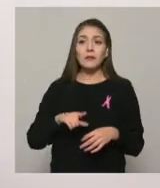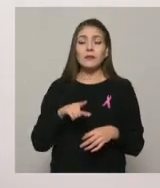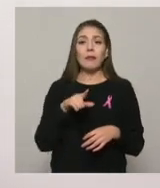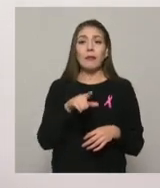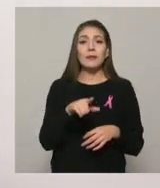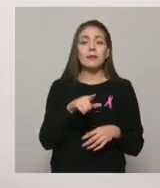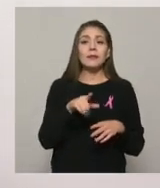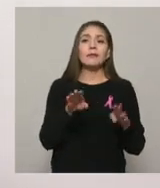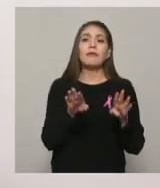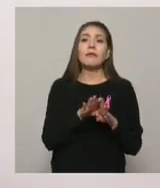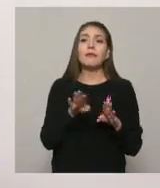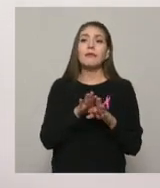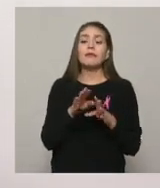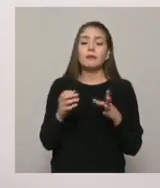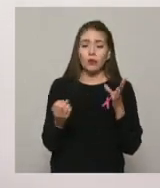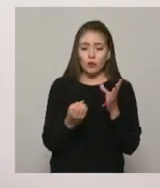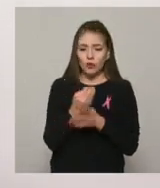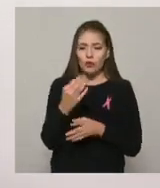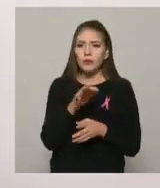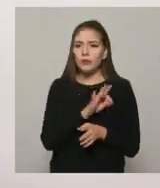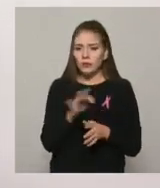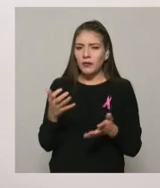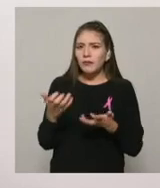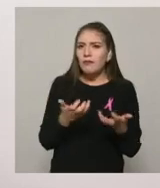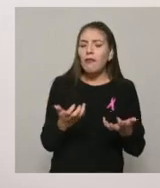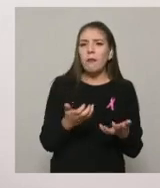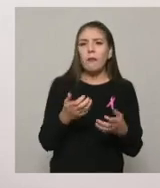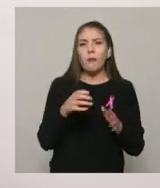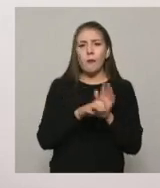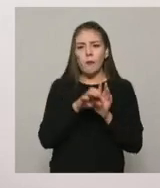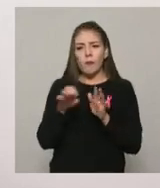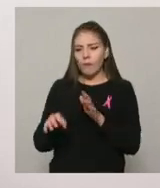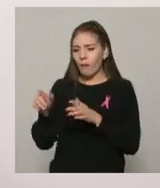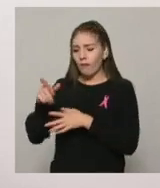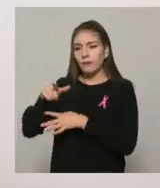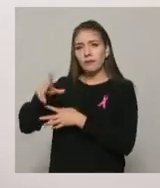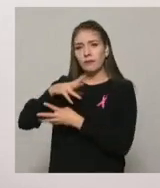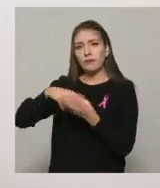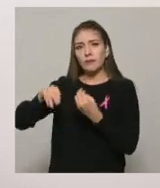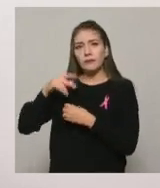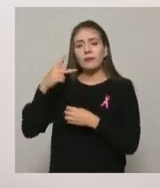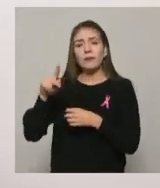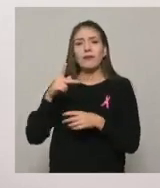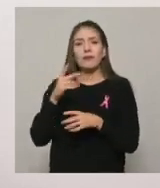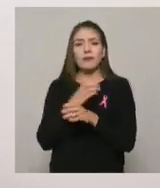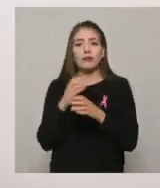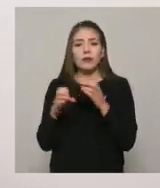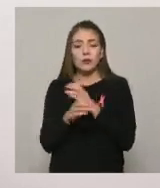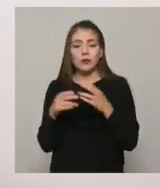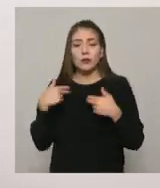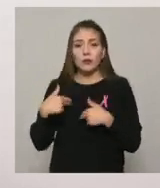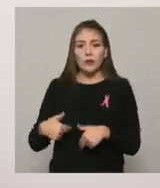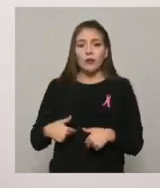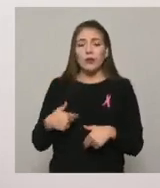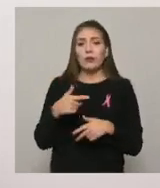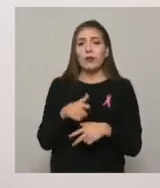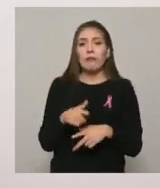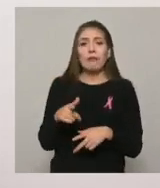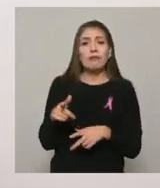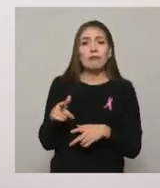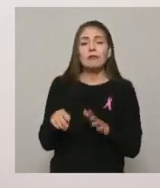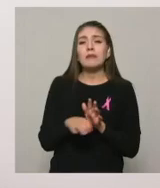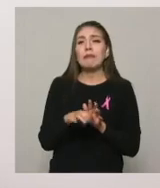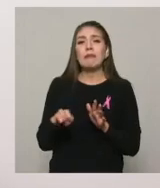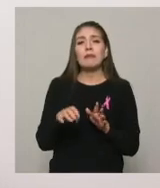un nuevo camino puede funcionar siempre y cuando no se descuide la formación de recursos humanos que señalaba Arturo. O sea, una generación no se